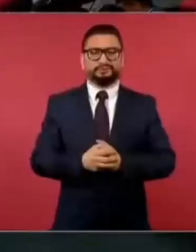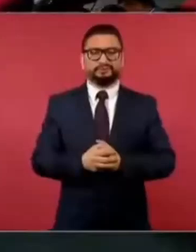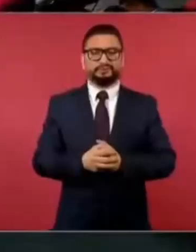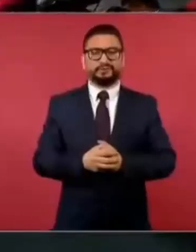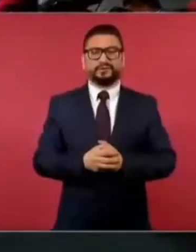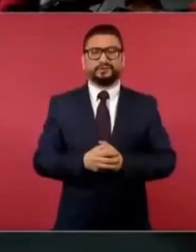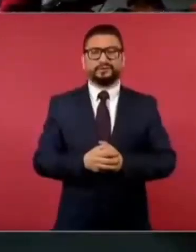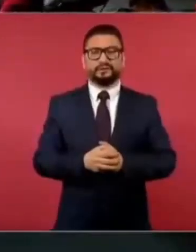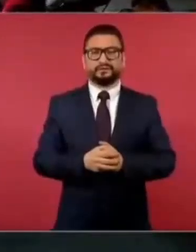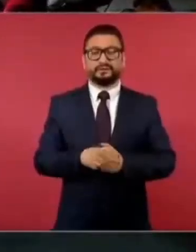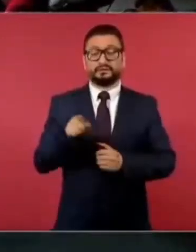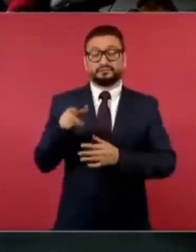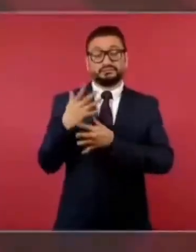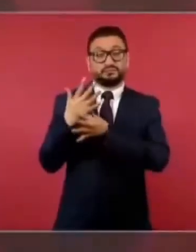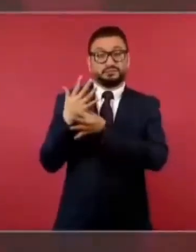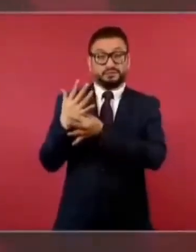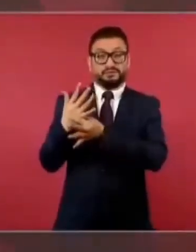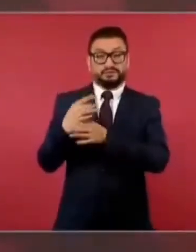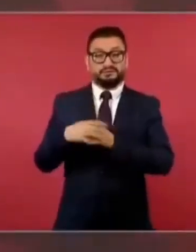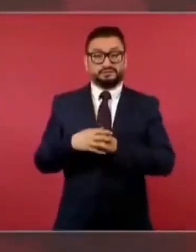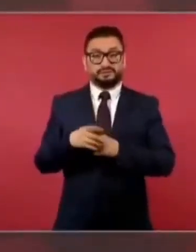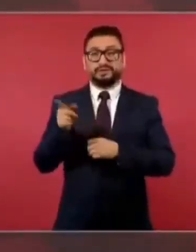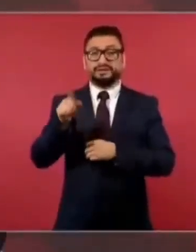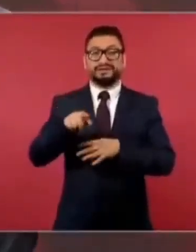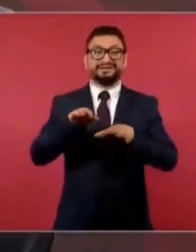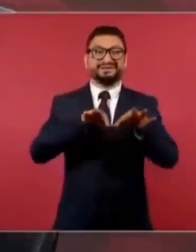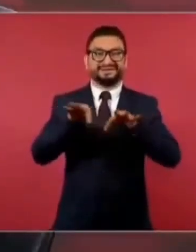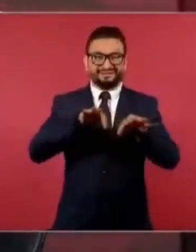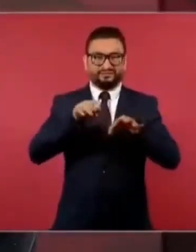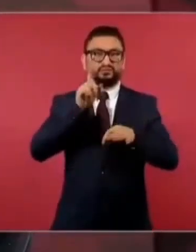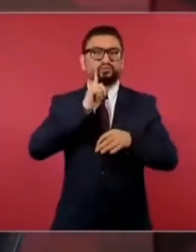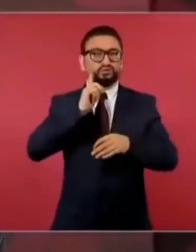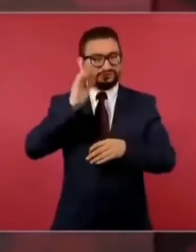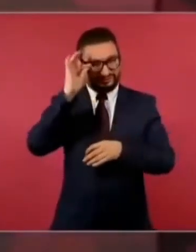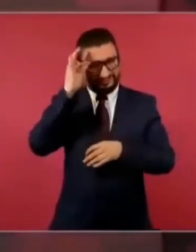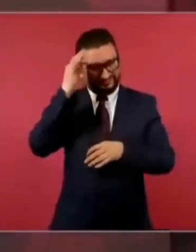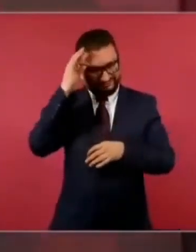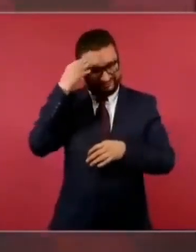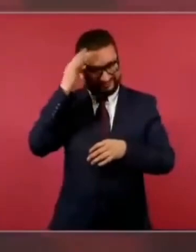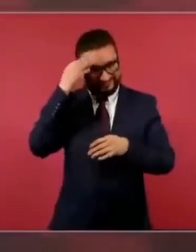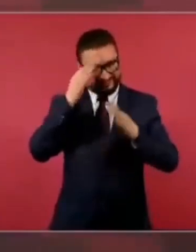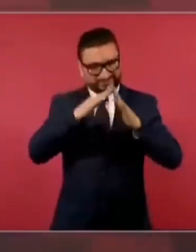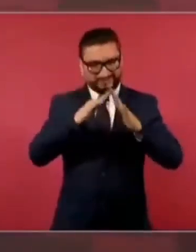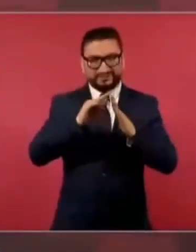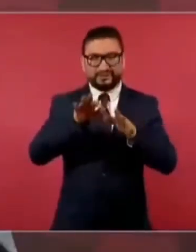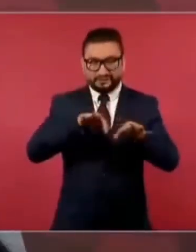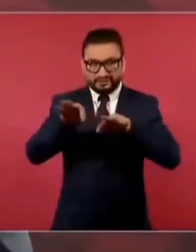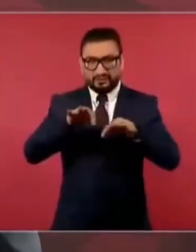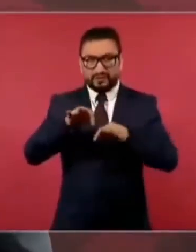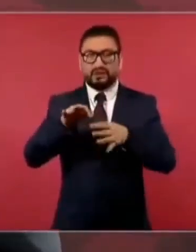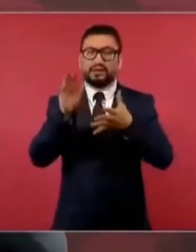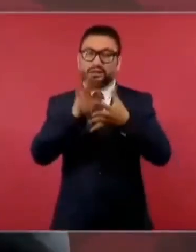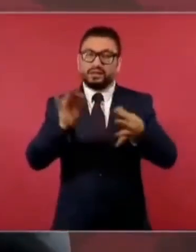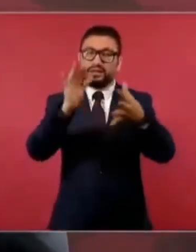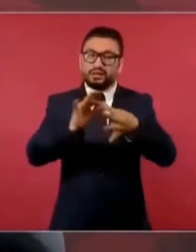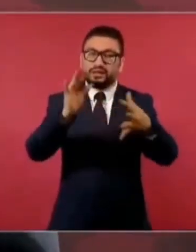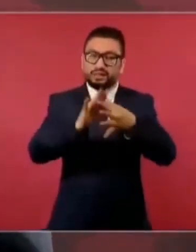que dice que a su trabajadora doméstica no la pudo convencer